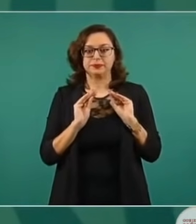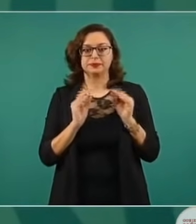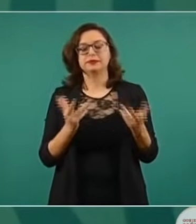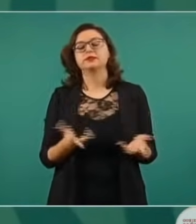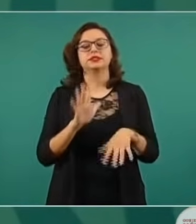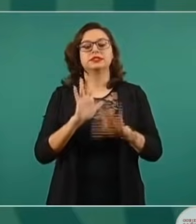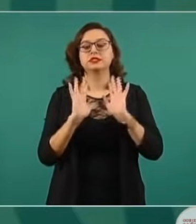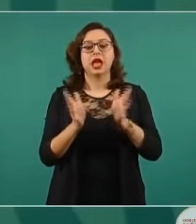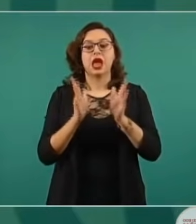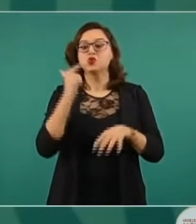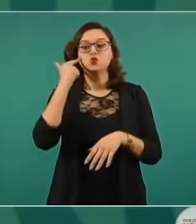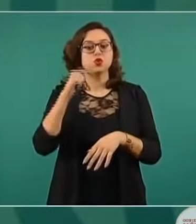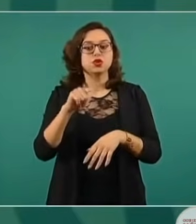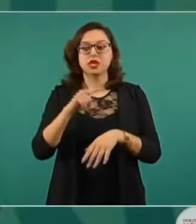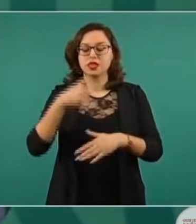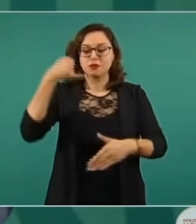analizar,